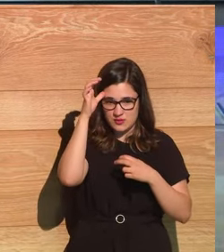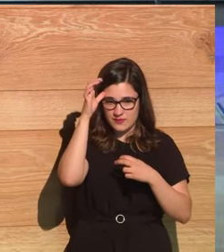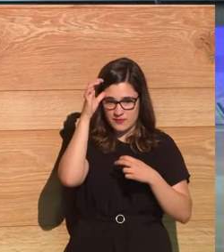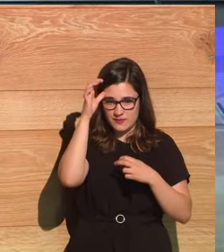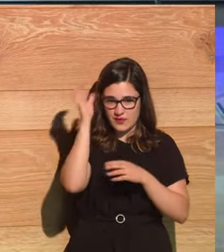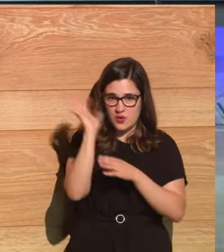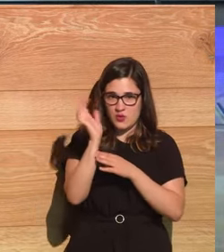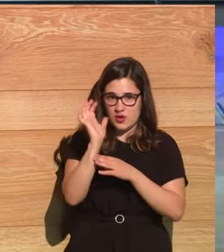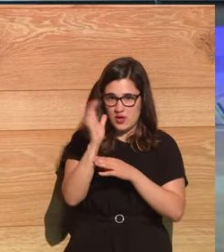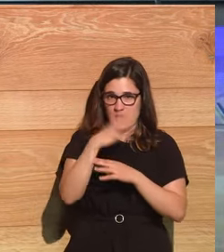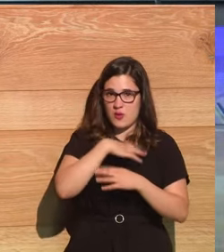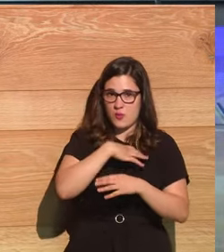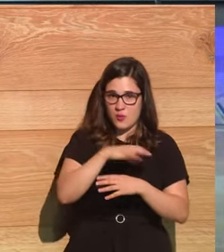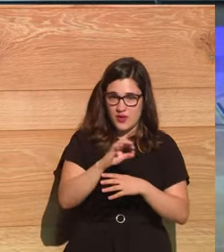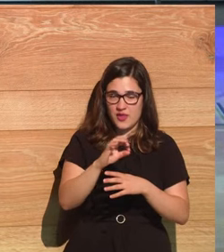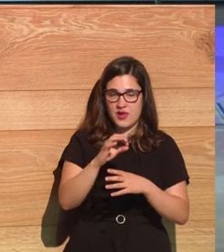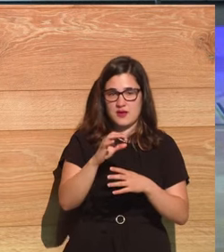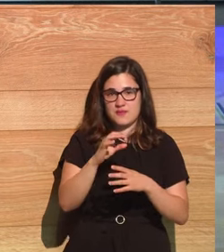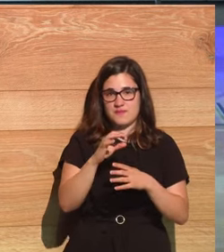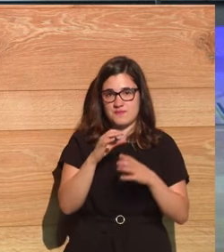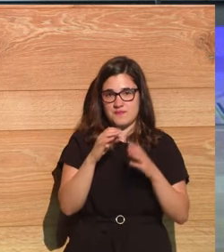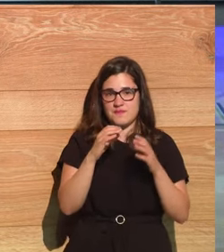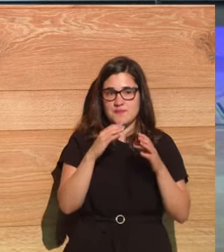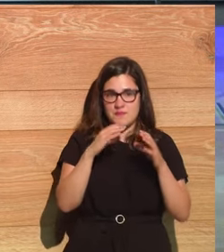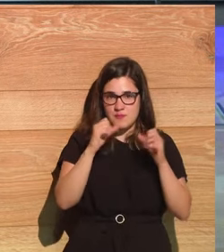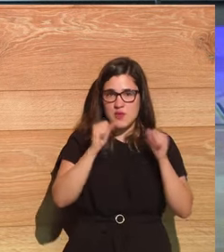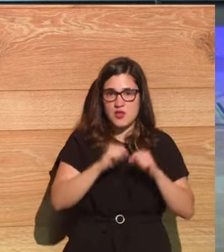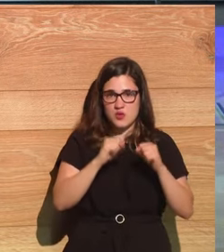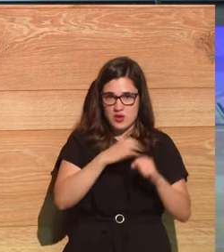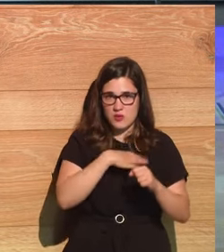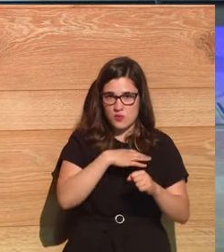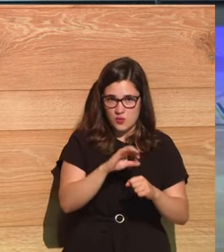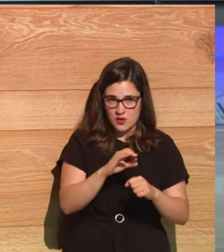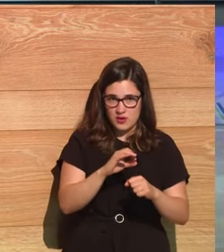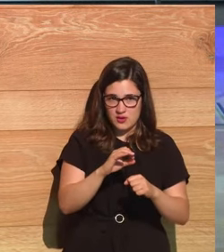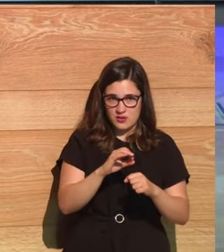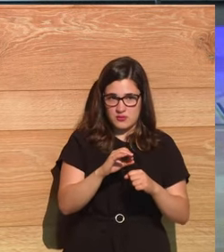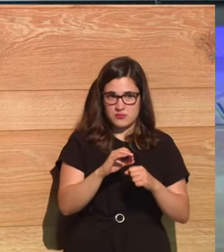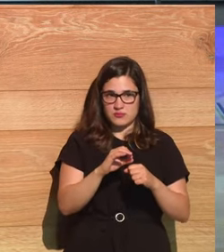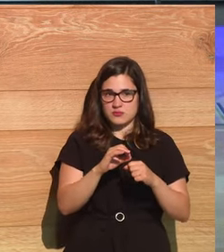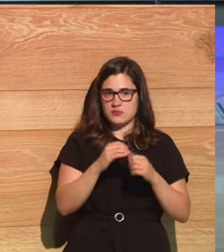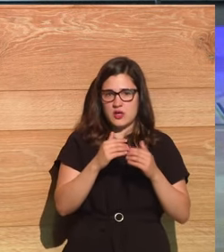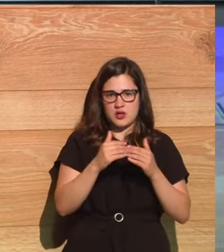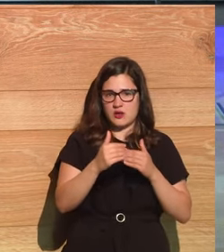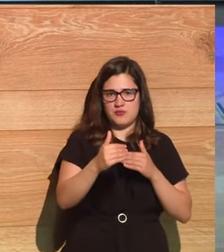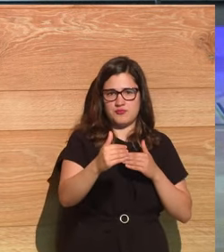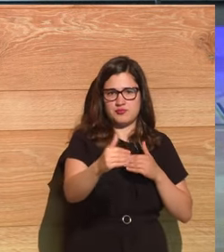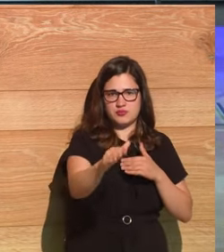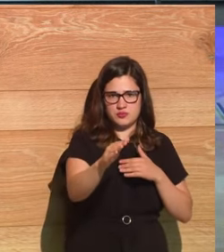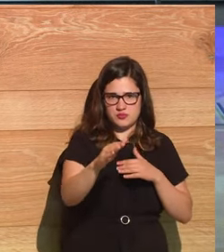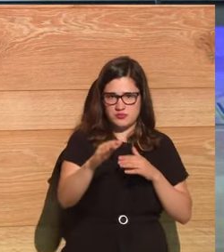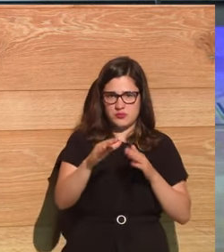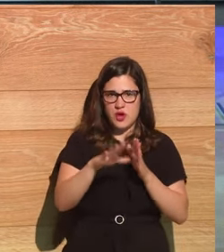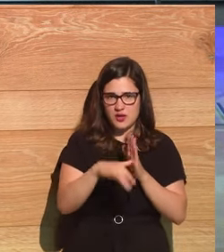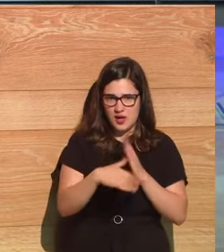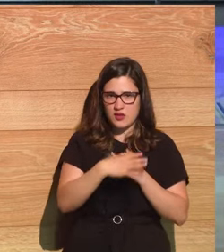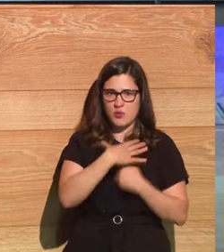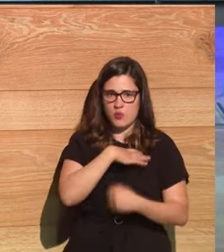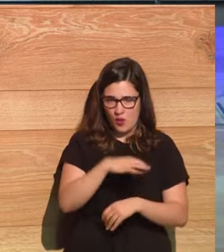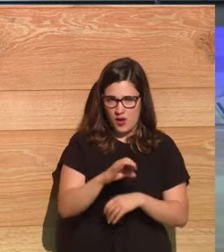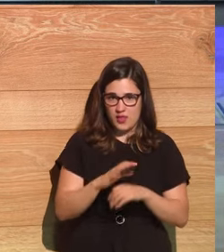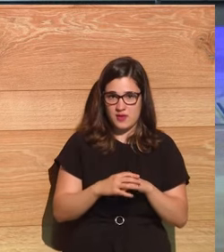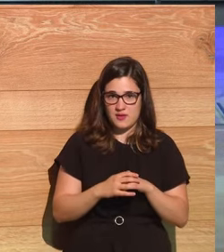aún puede cambiar sus conexiones acorde con el mundo que está viviendo hasta muy tarde. Eso para una especie social que necesita el conocimiento